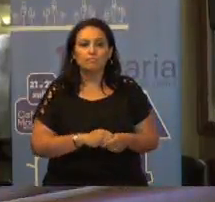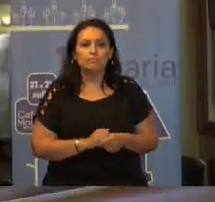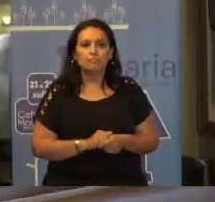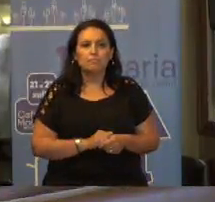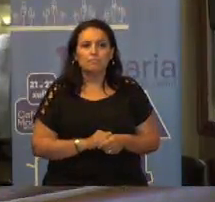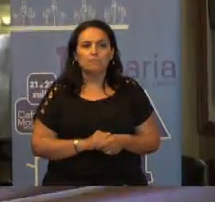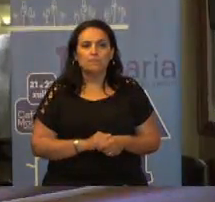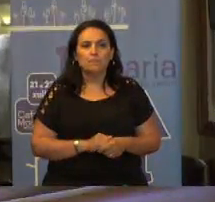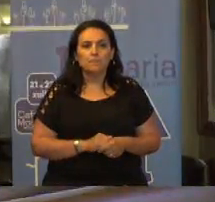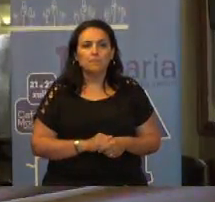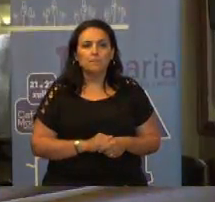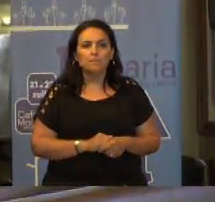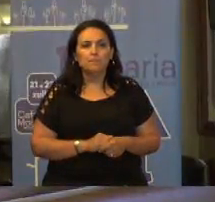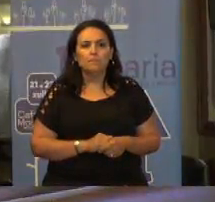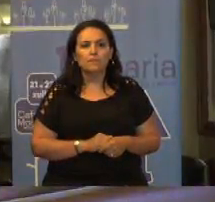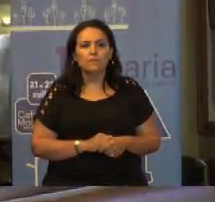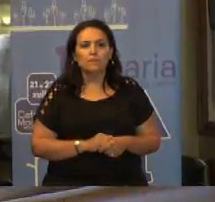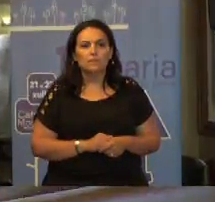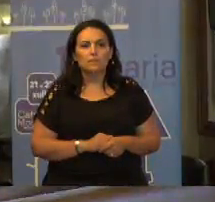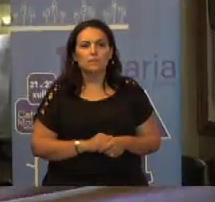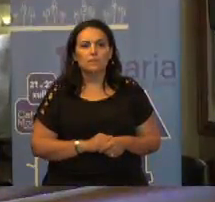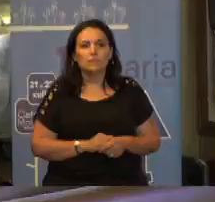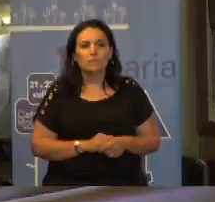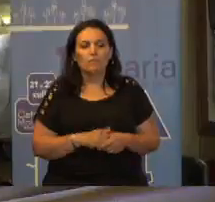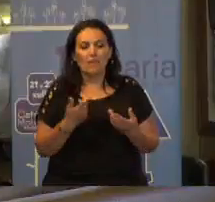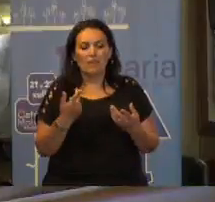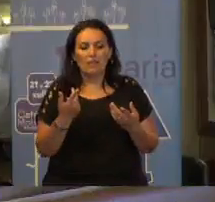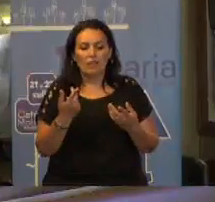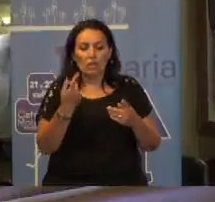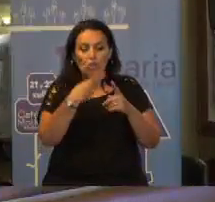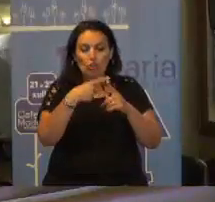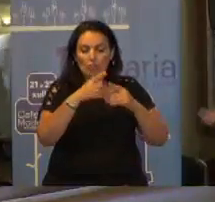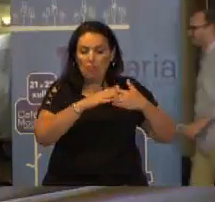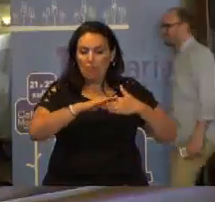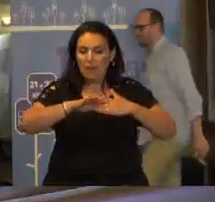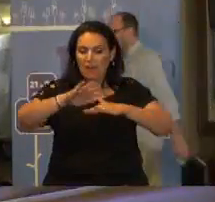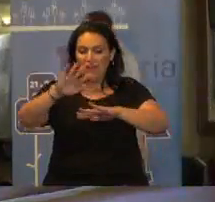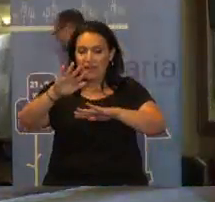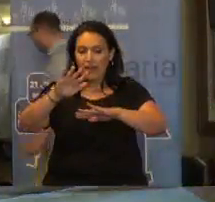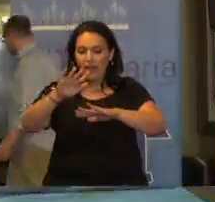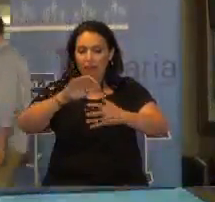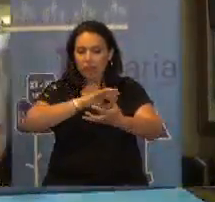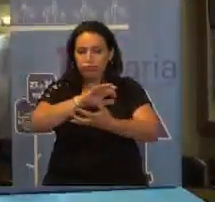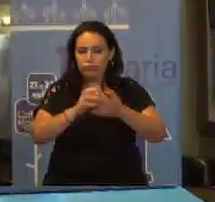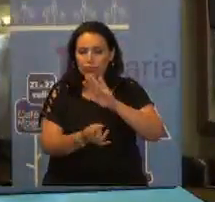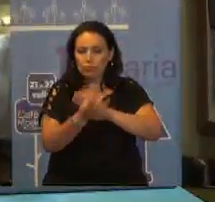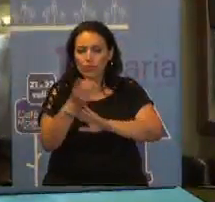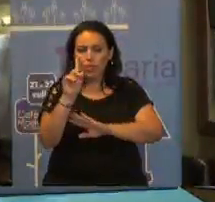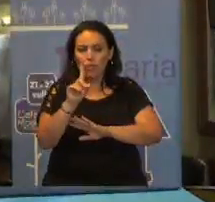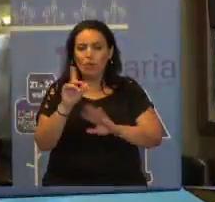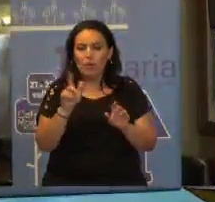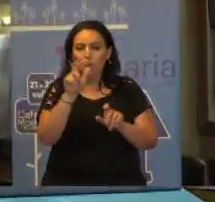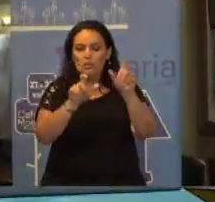non é xenerado por En Marea, sino por xente que participa do